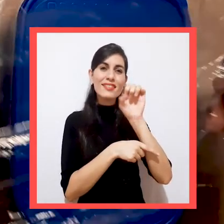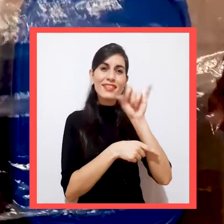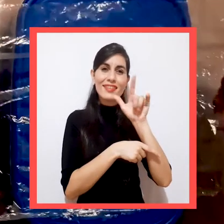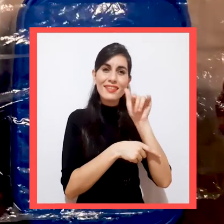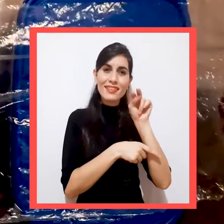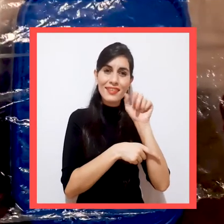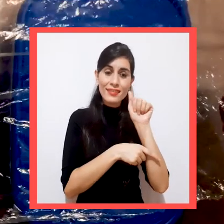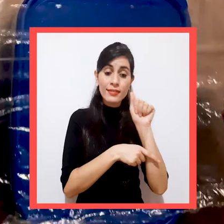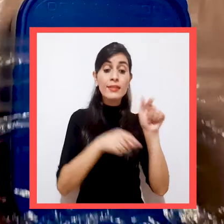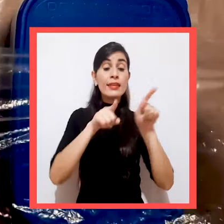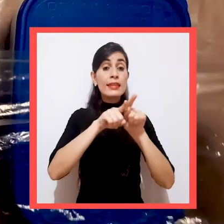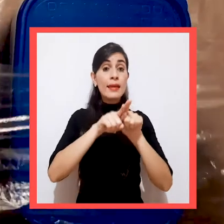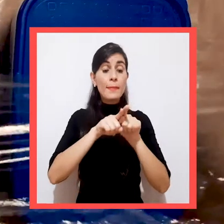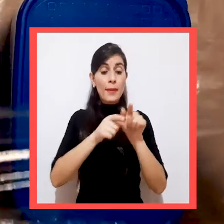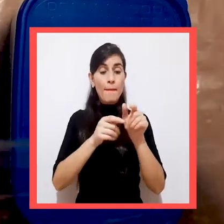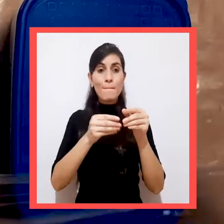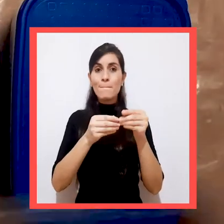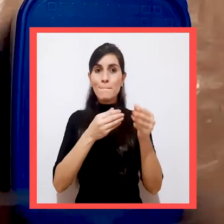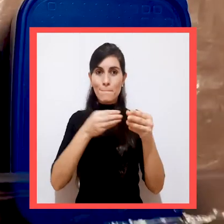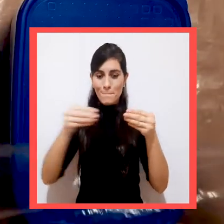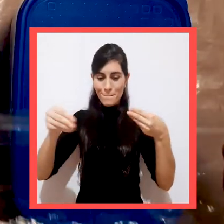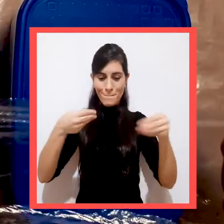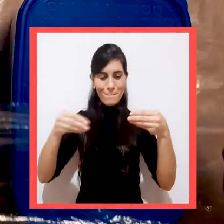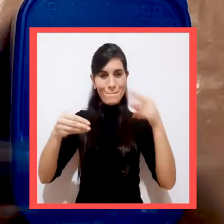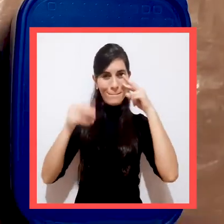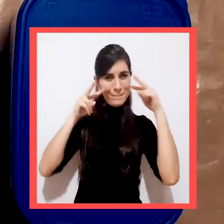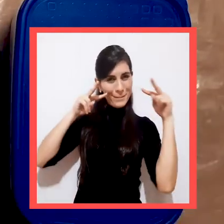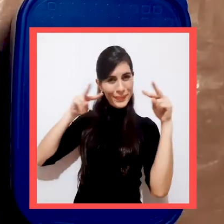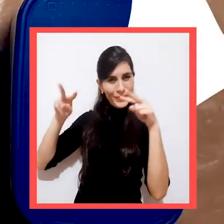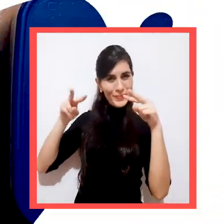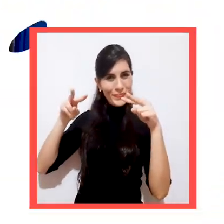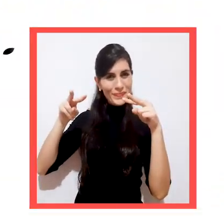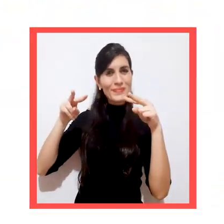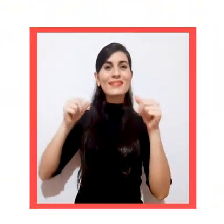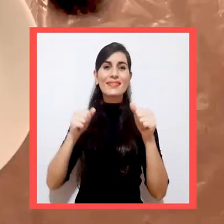y un pedazo de papel film para envolver nuestra masa.